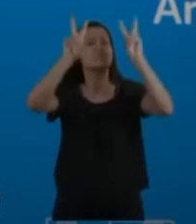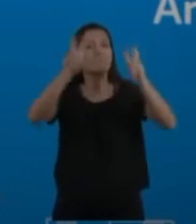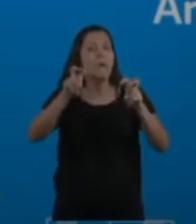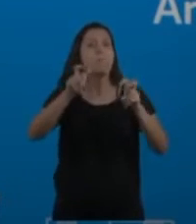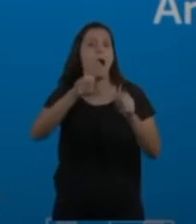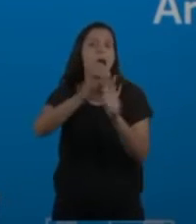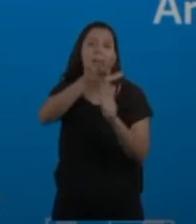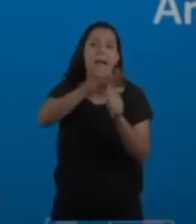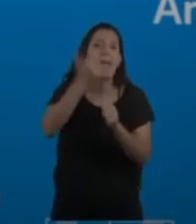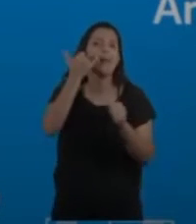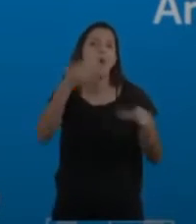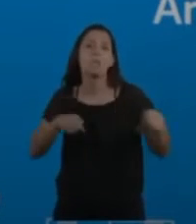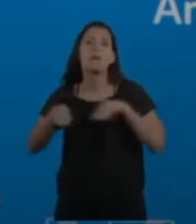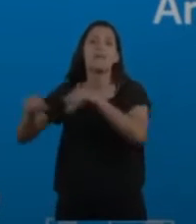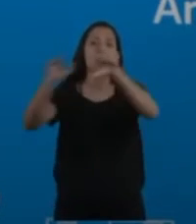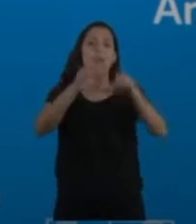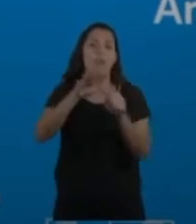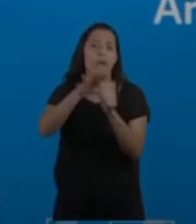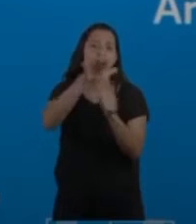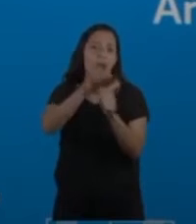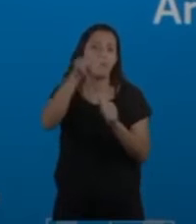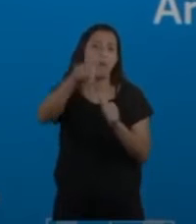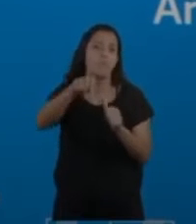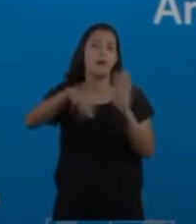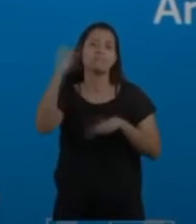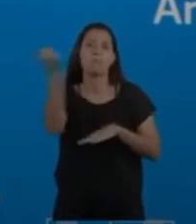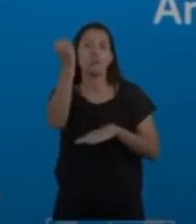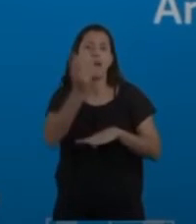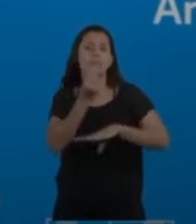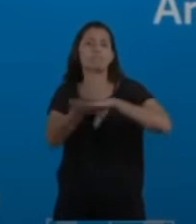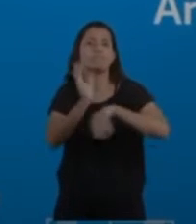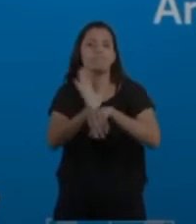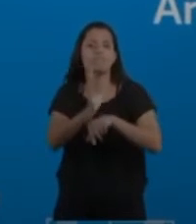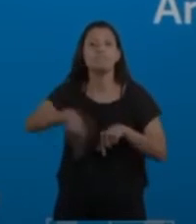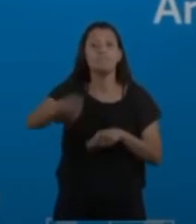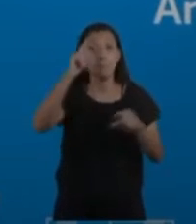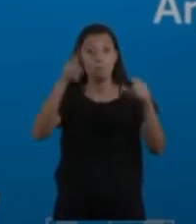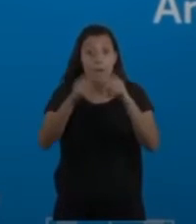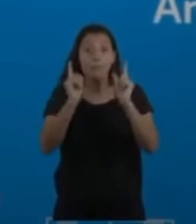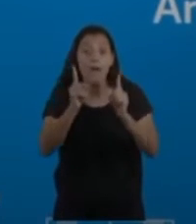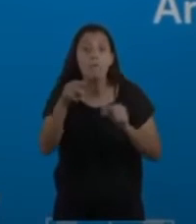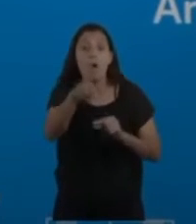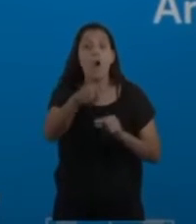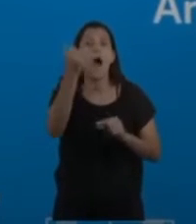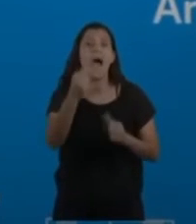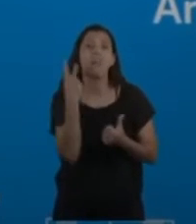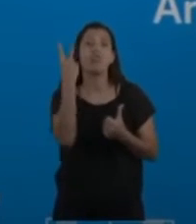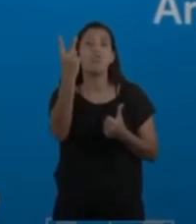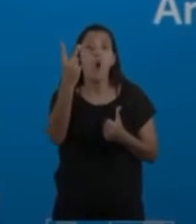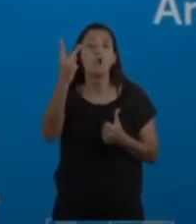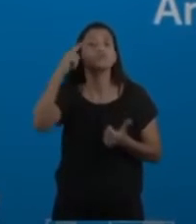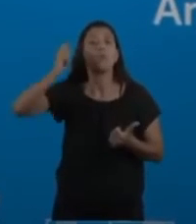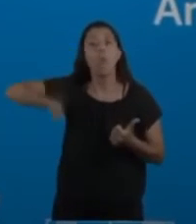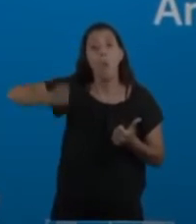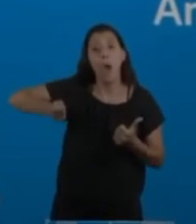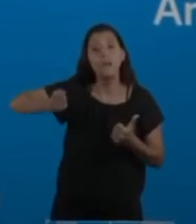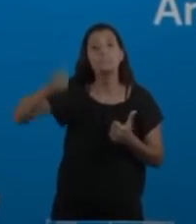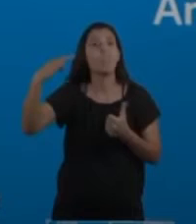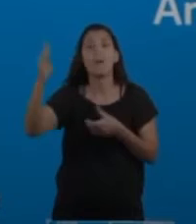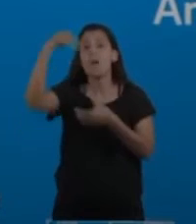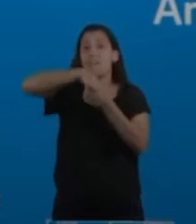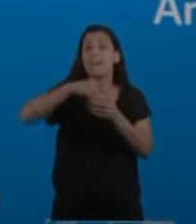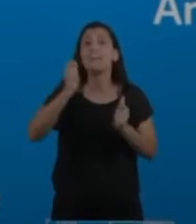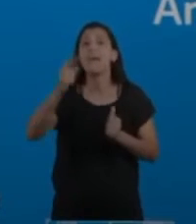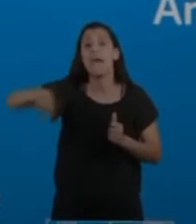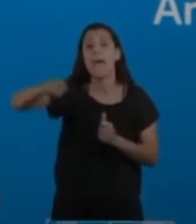género y de equidad de género en la representación de los diferentes estamentos sentido al menos dos de los jueces deben ser mujeres